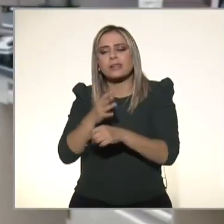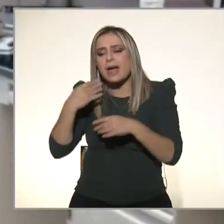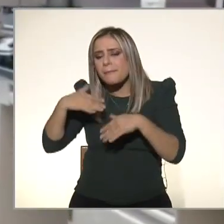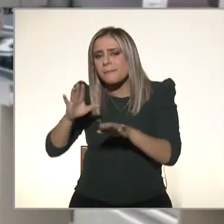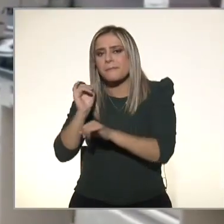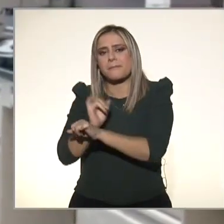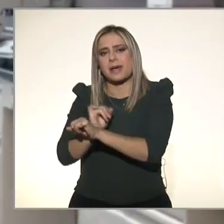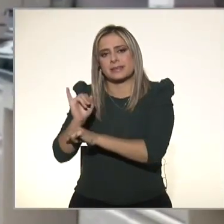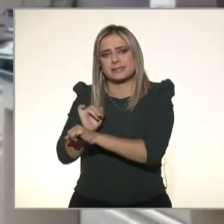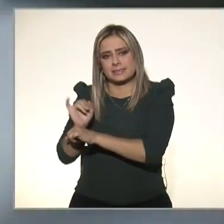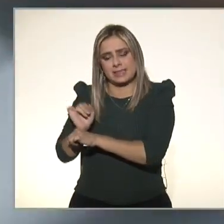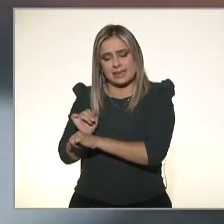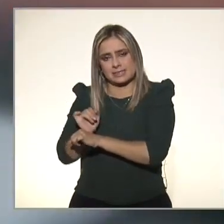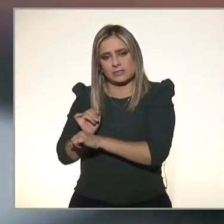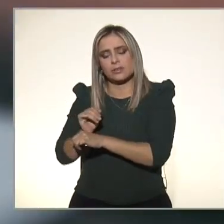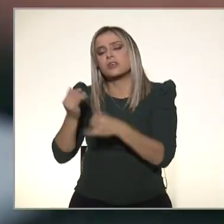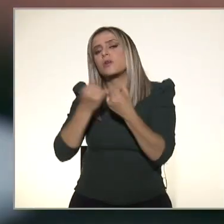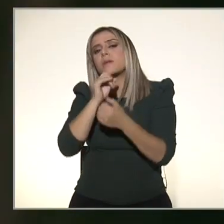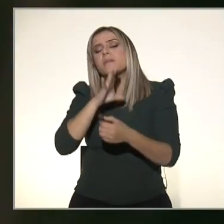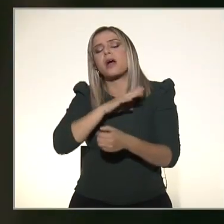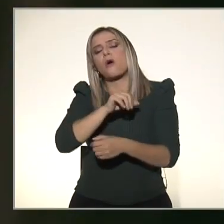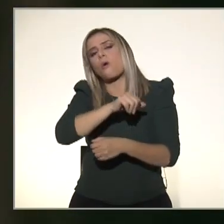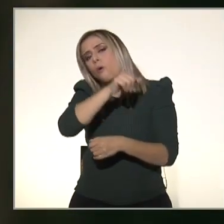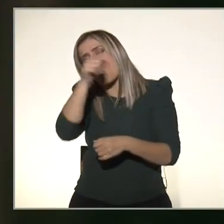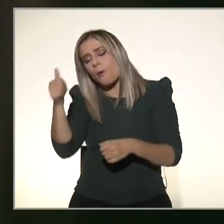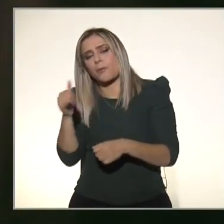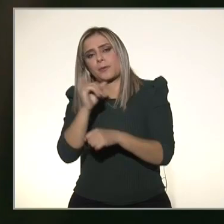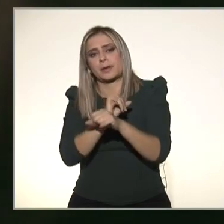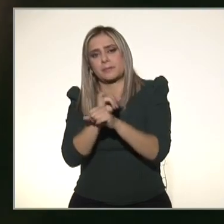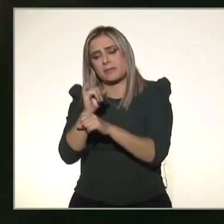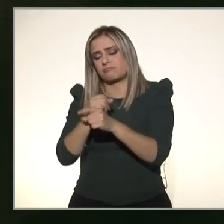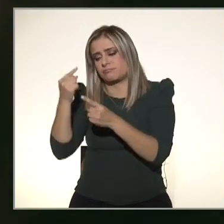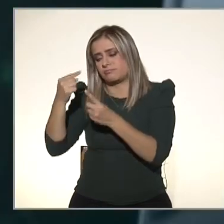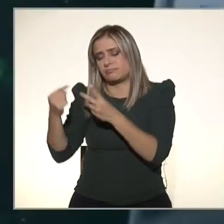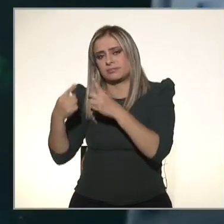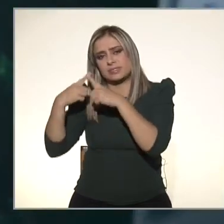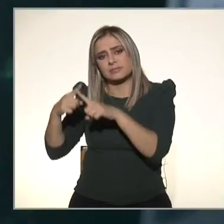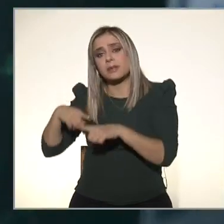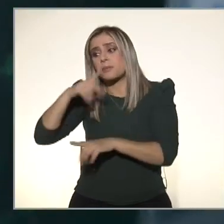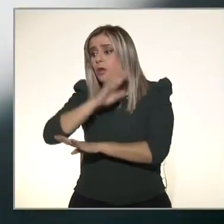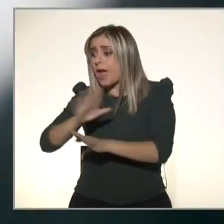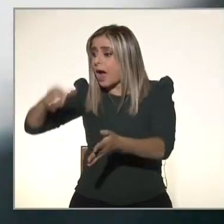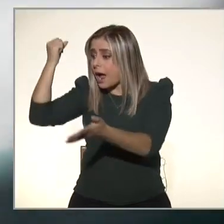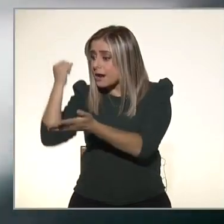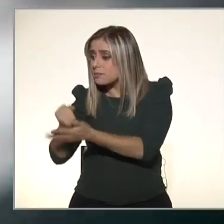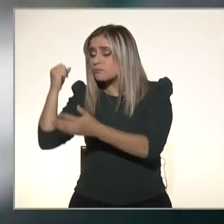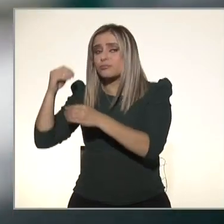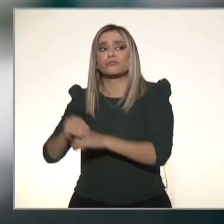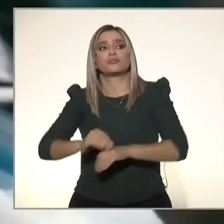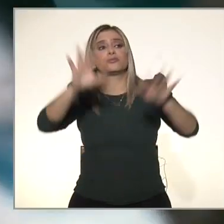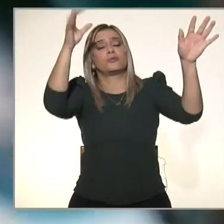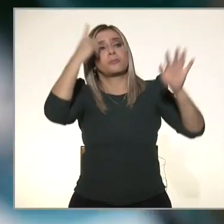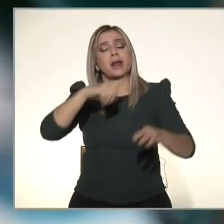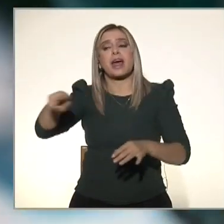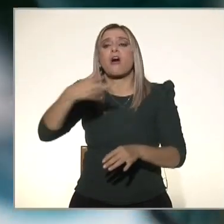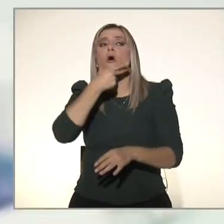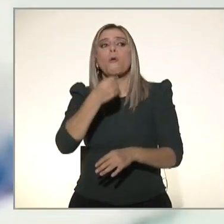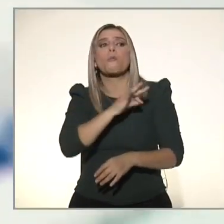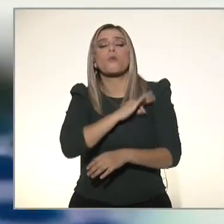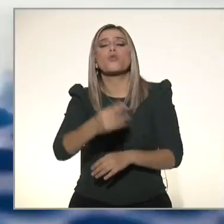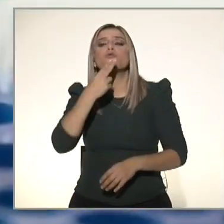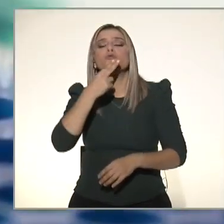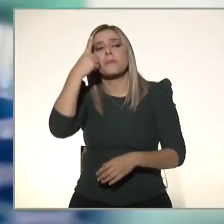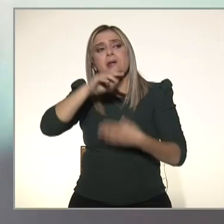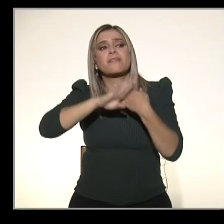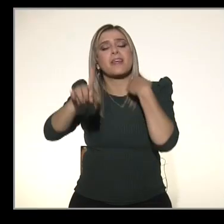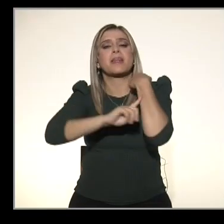nivel de investigación hay otras cosas también aparte, pero ninguna ha llegado a ser aprobada. En la práctica solamente